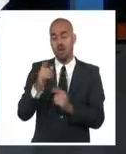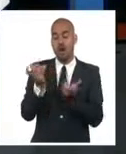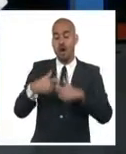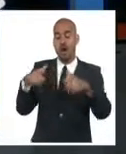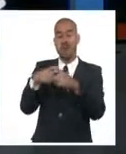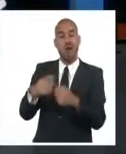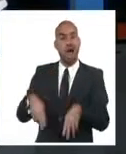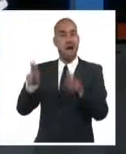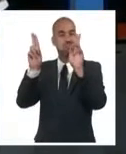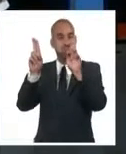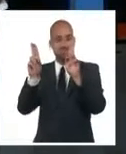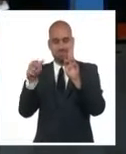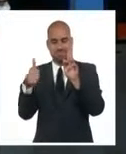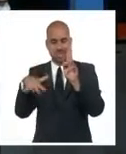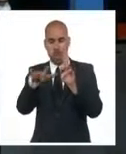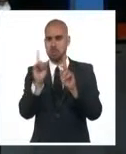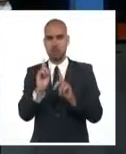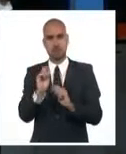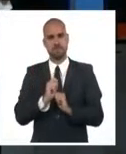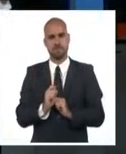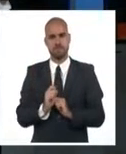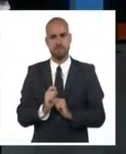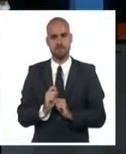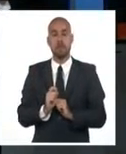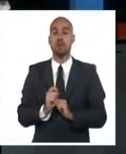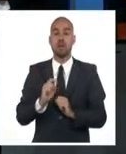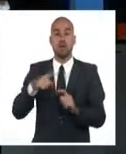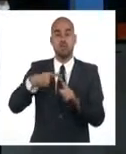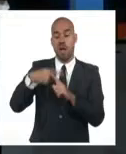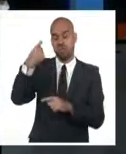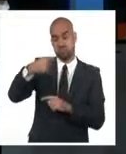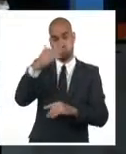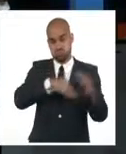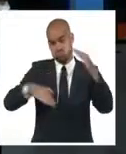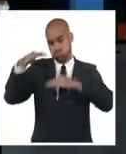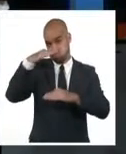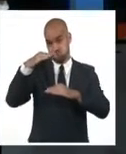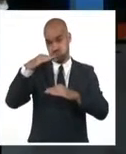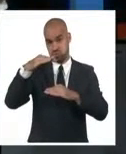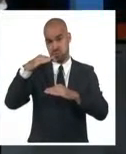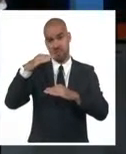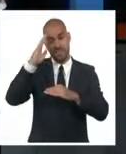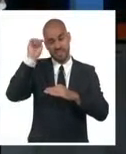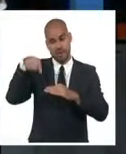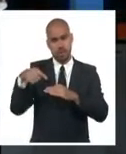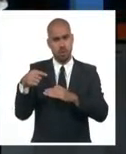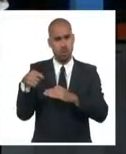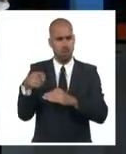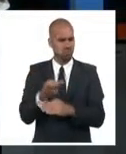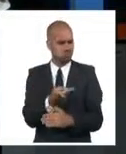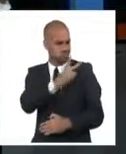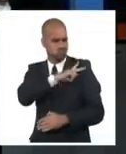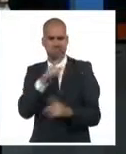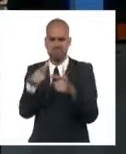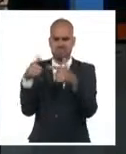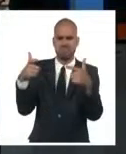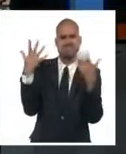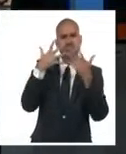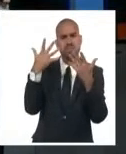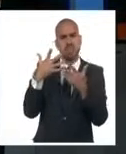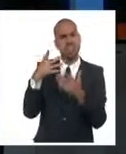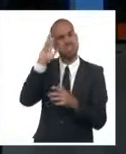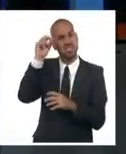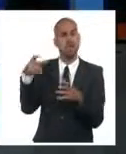por la acción de tribunales, en particular la Corte Suprema, que está, escuche bien, dominada por una mayoría